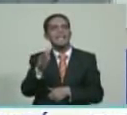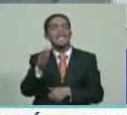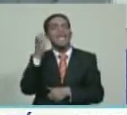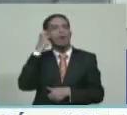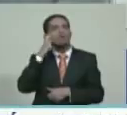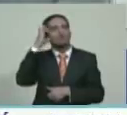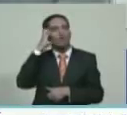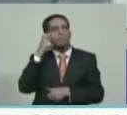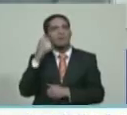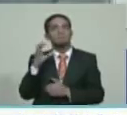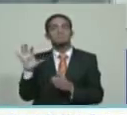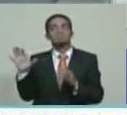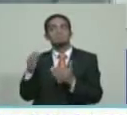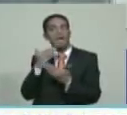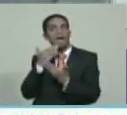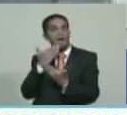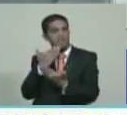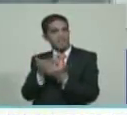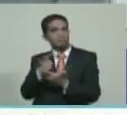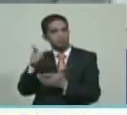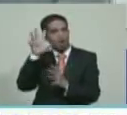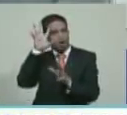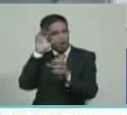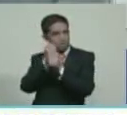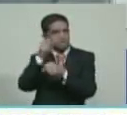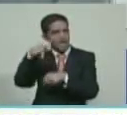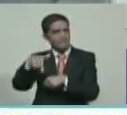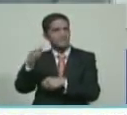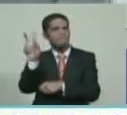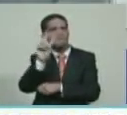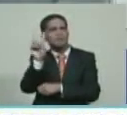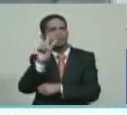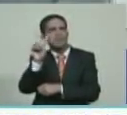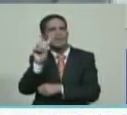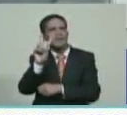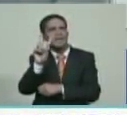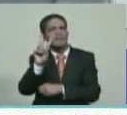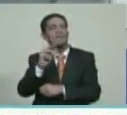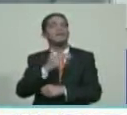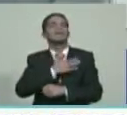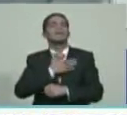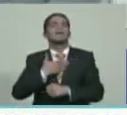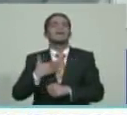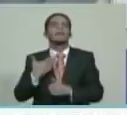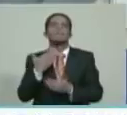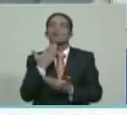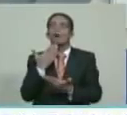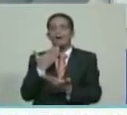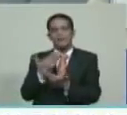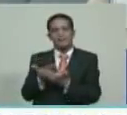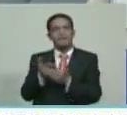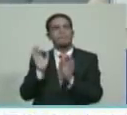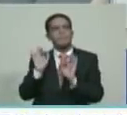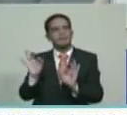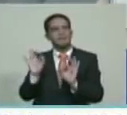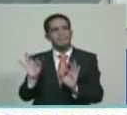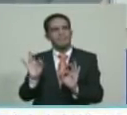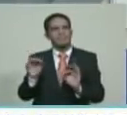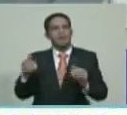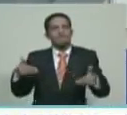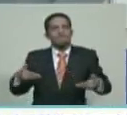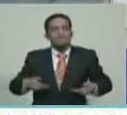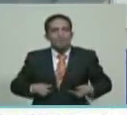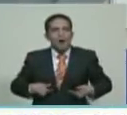confianza en venezuela y queremos agradecer muy especialmente los esfuerzos